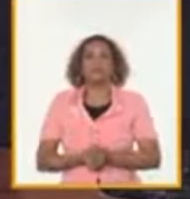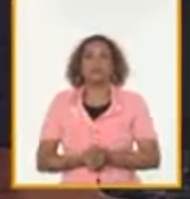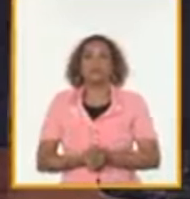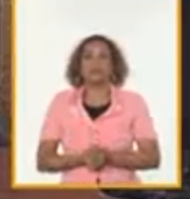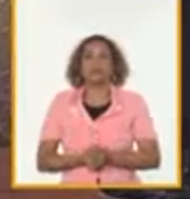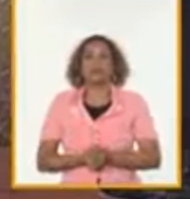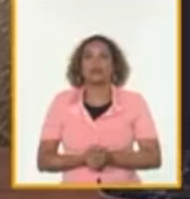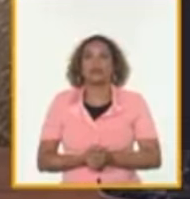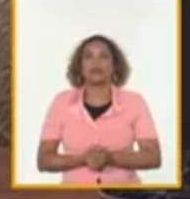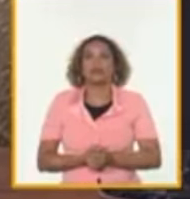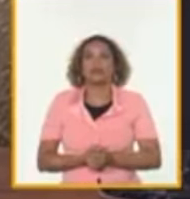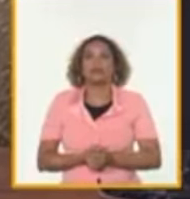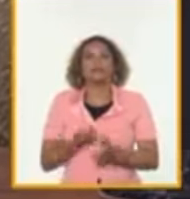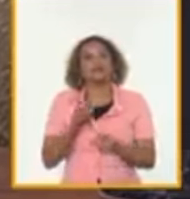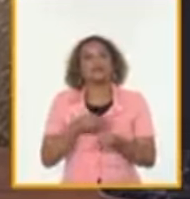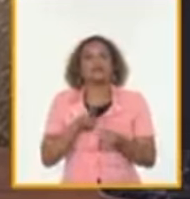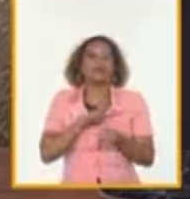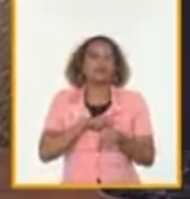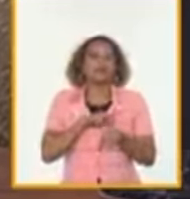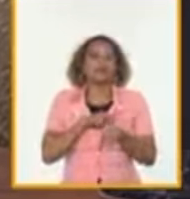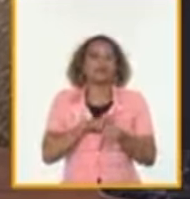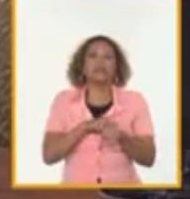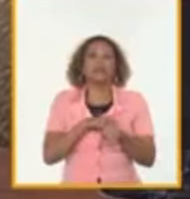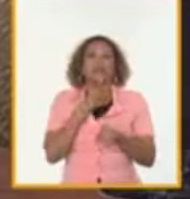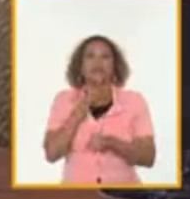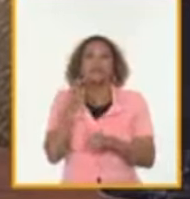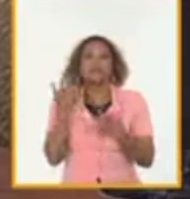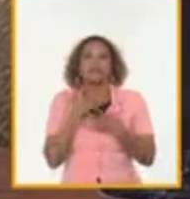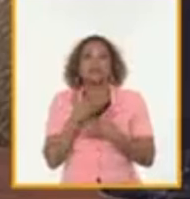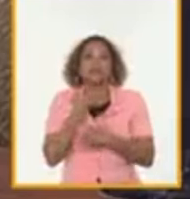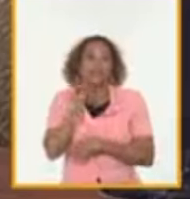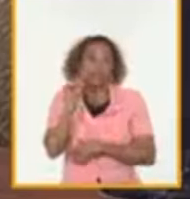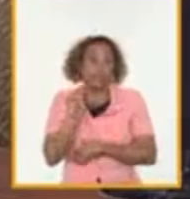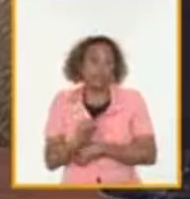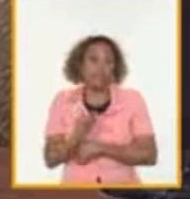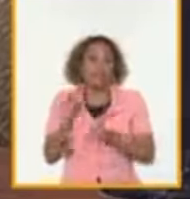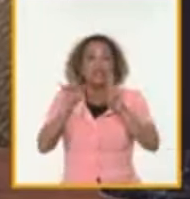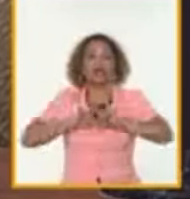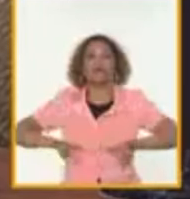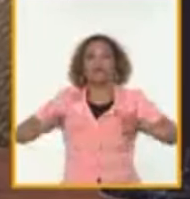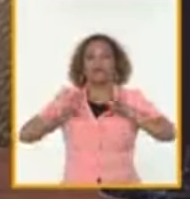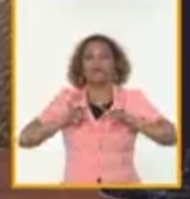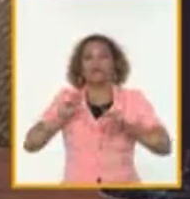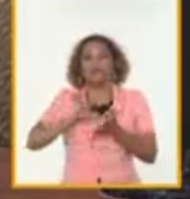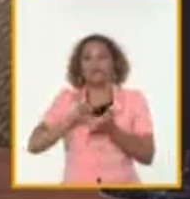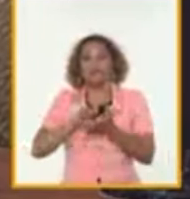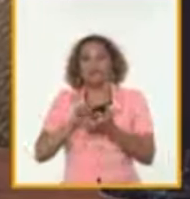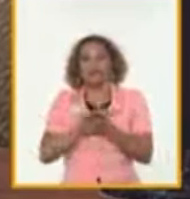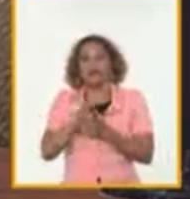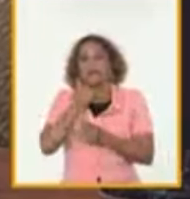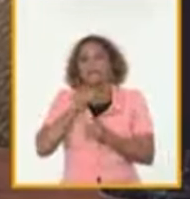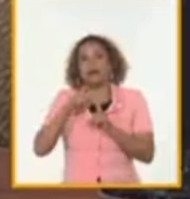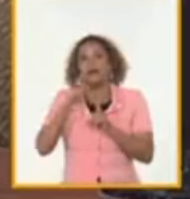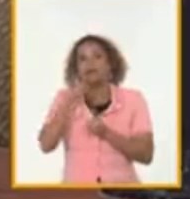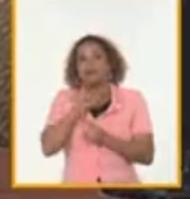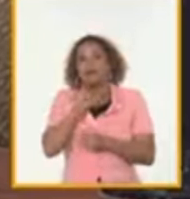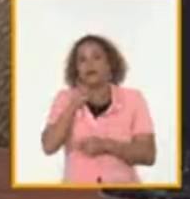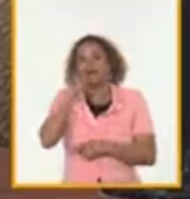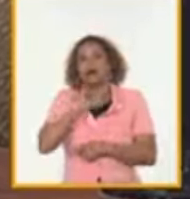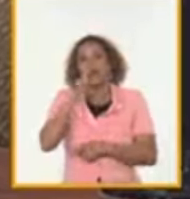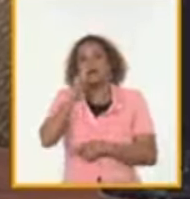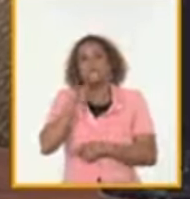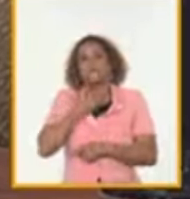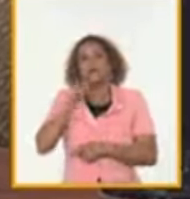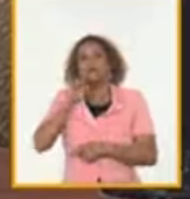sus representantes o como uno de sus accionistas existe de la universidad central Mart Abreu de las villas está